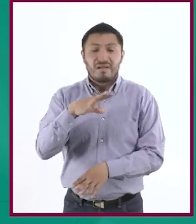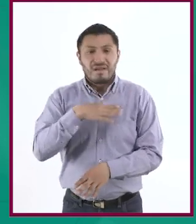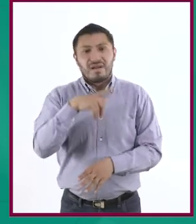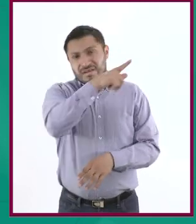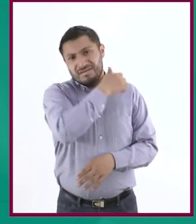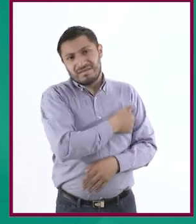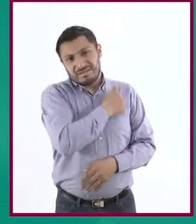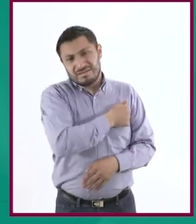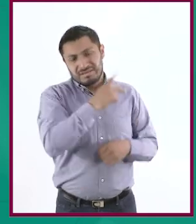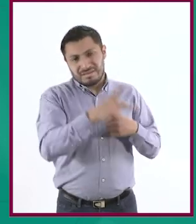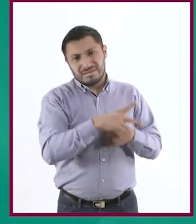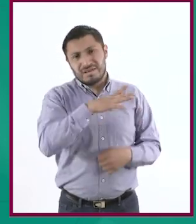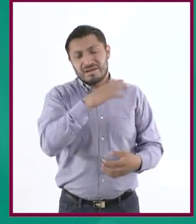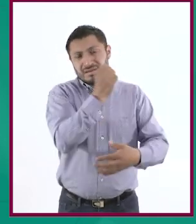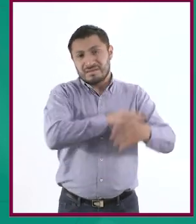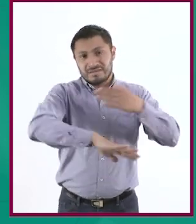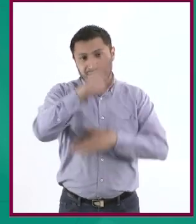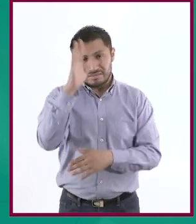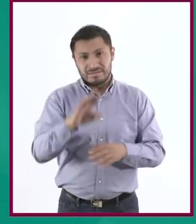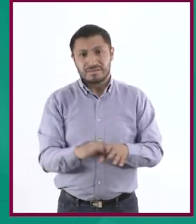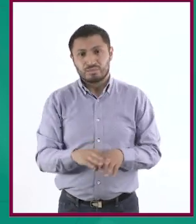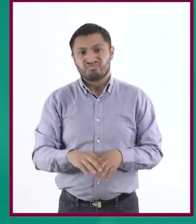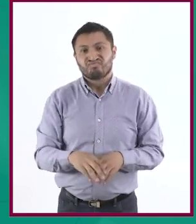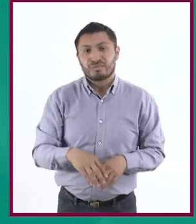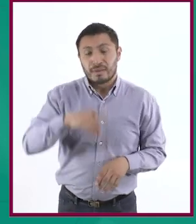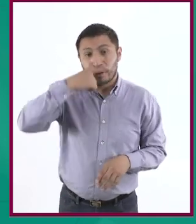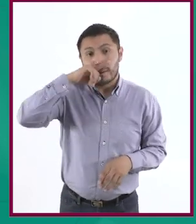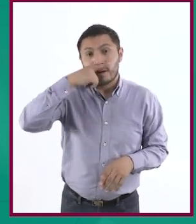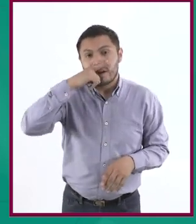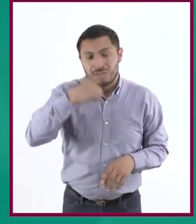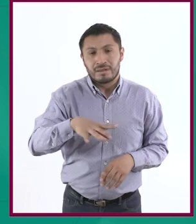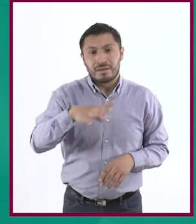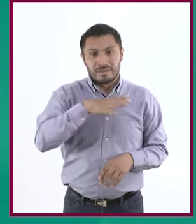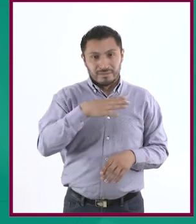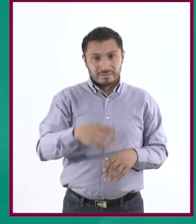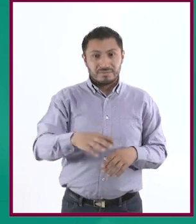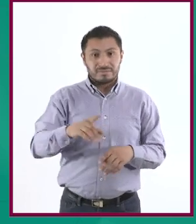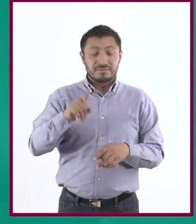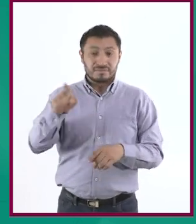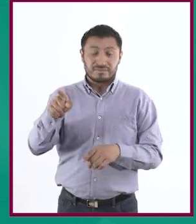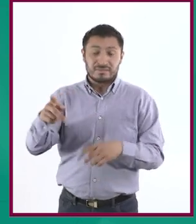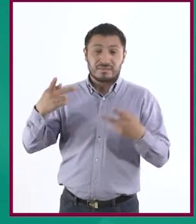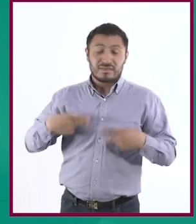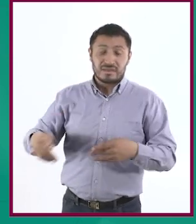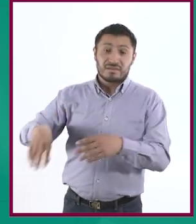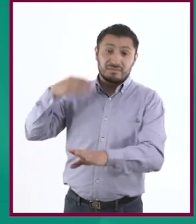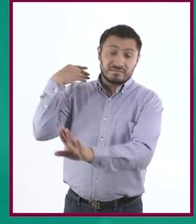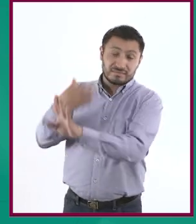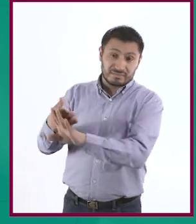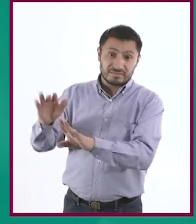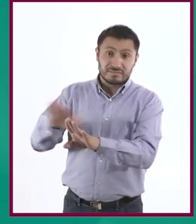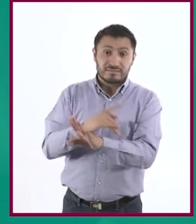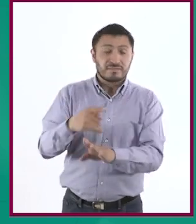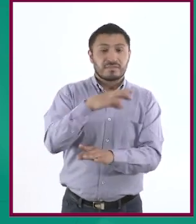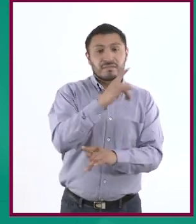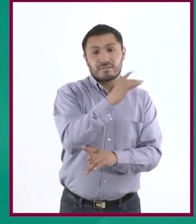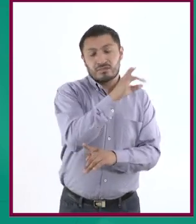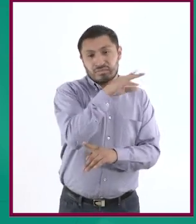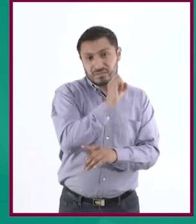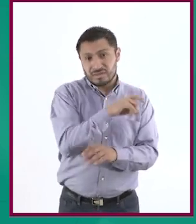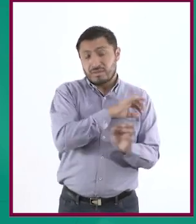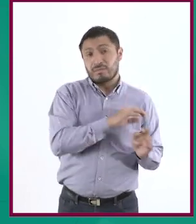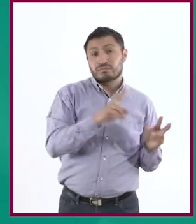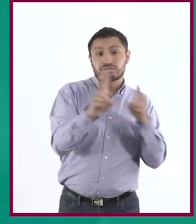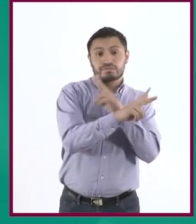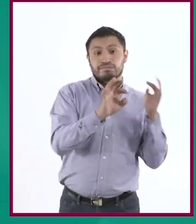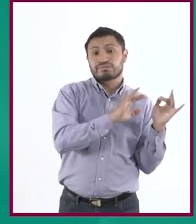Canadá hubo uno muy famoso con canola, no con maíz, en el que arruinaron a un productor porque el polen de la canola transgénica de